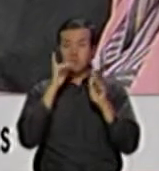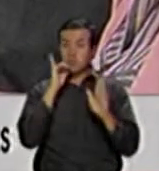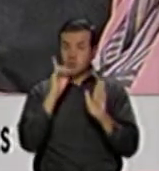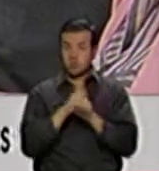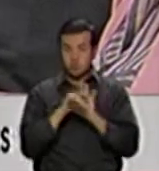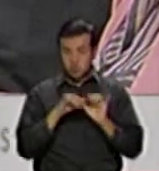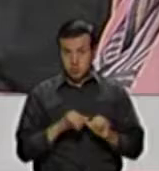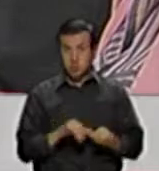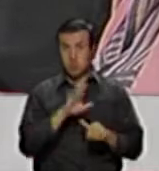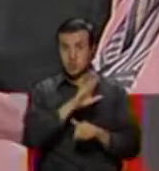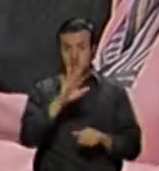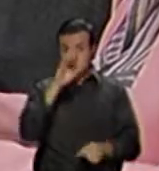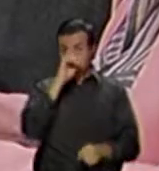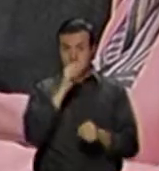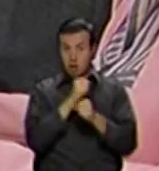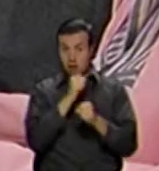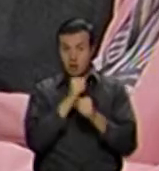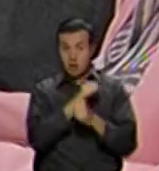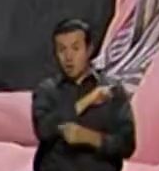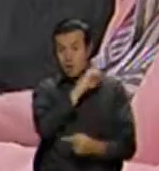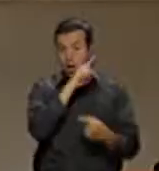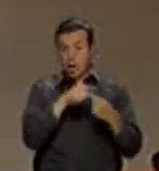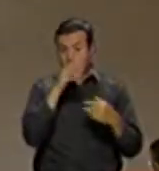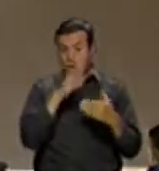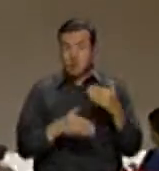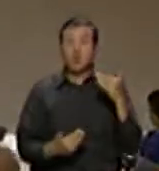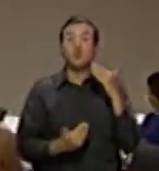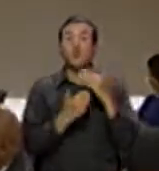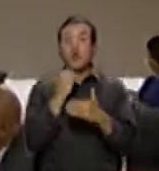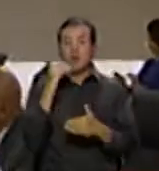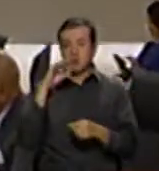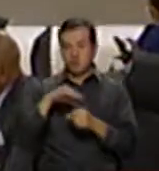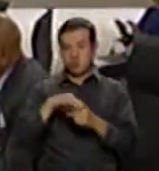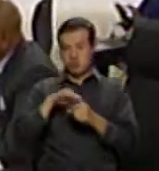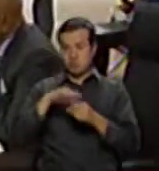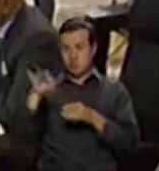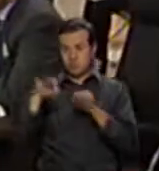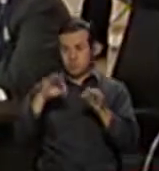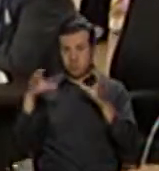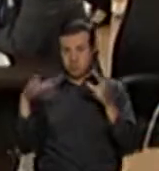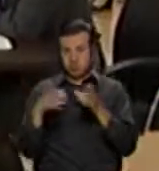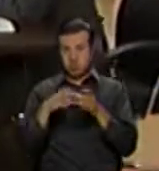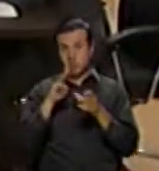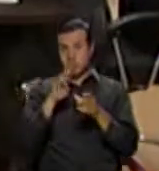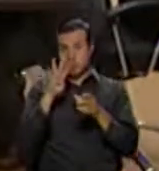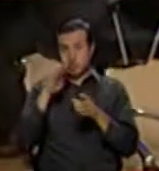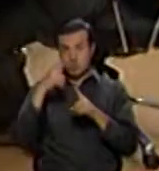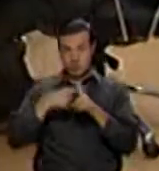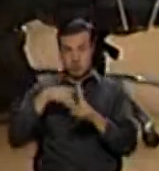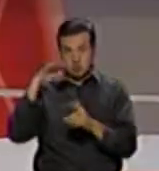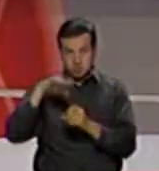continúa hasta que sean relevados por los consejeros definitivos, quienes serán electos el próximo 24 de marzo. Alex Llanos, Telediario.